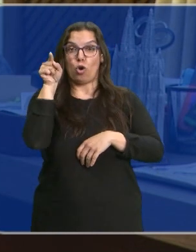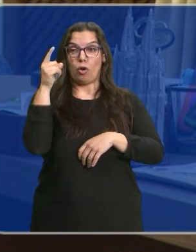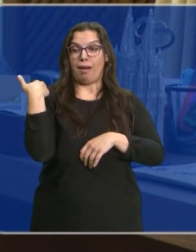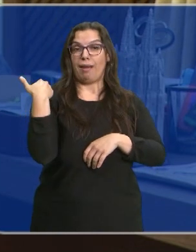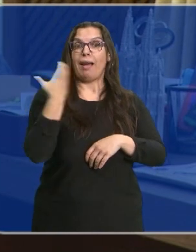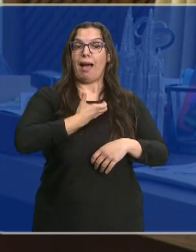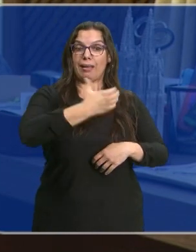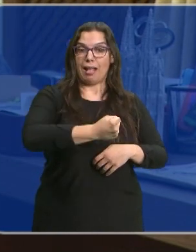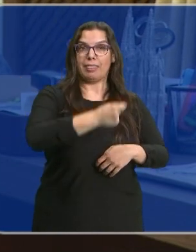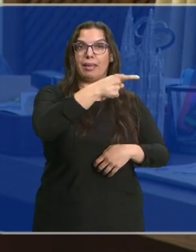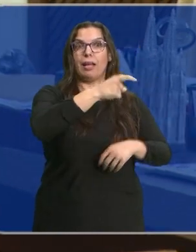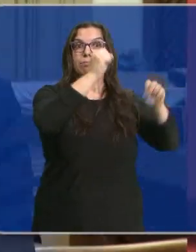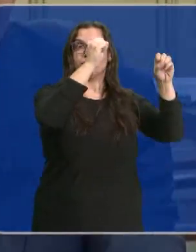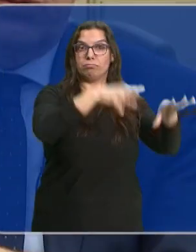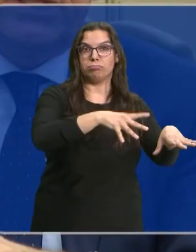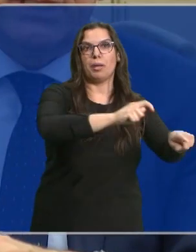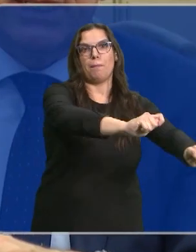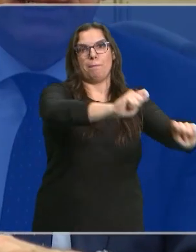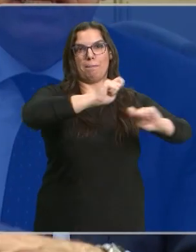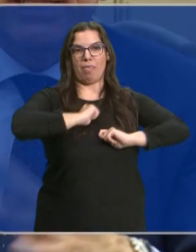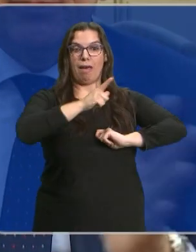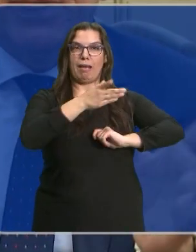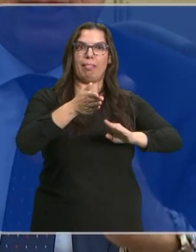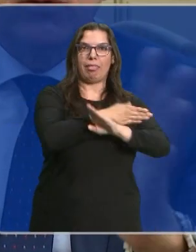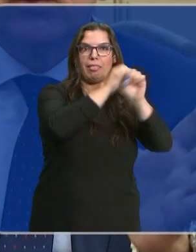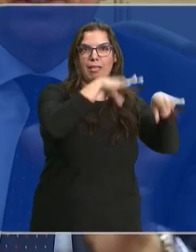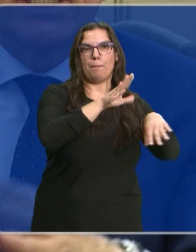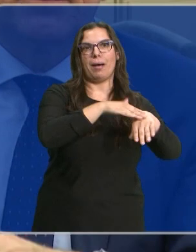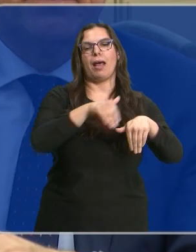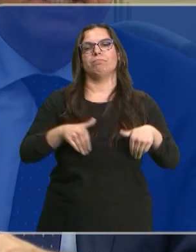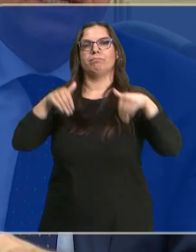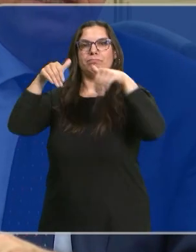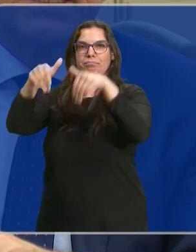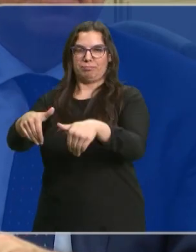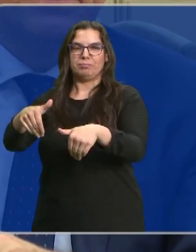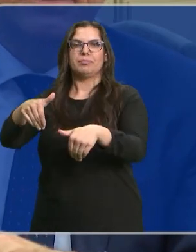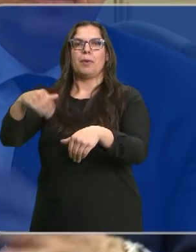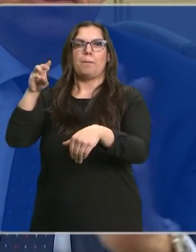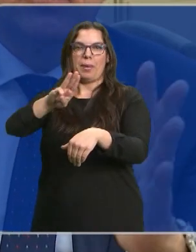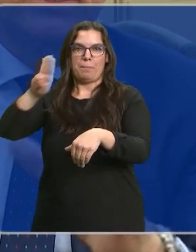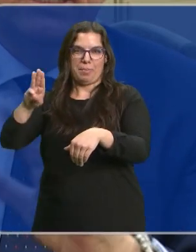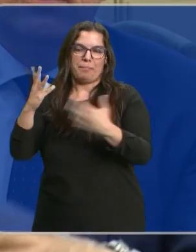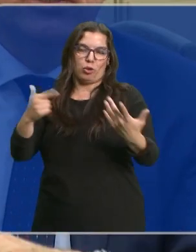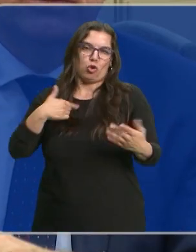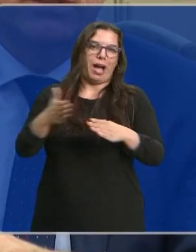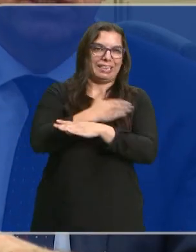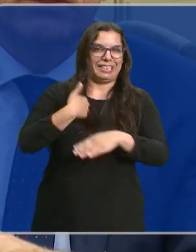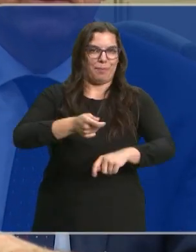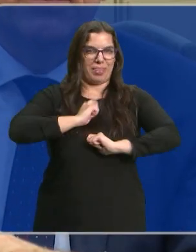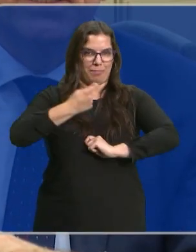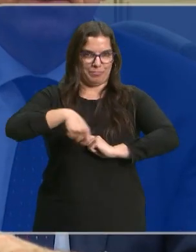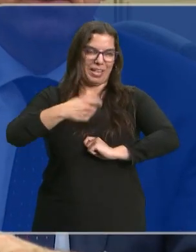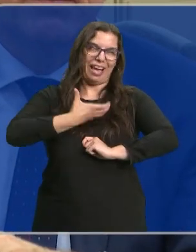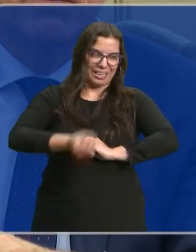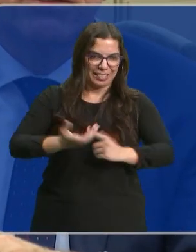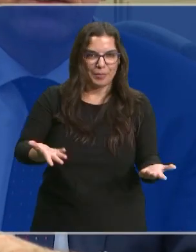entonces alcalde de Salamanca abandonó antes la alcaldía para concurrir a las primarias del partido, pues con mucha ilusión. El